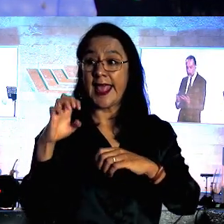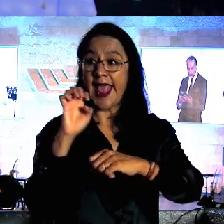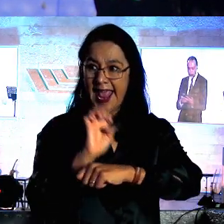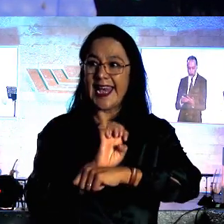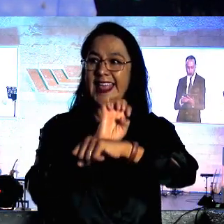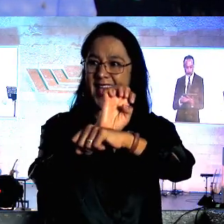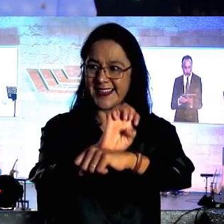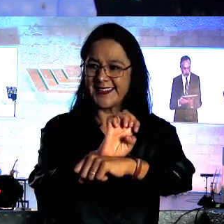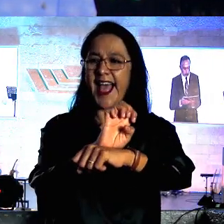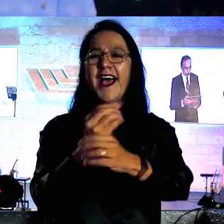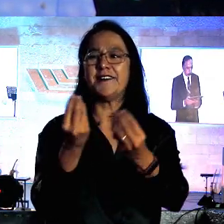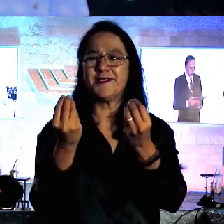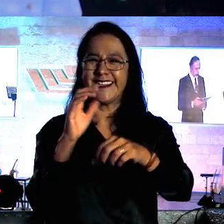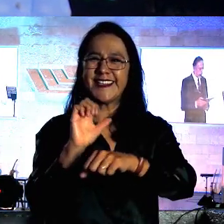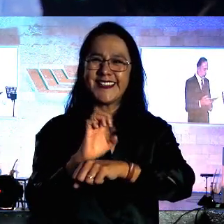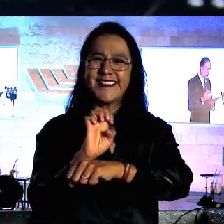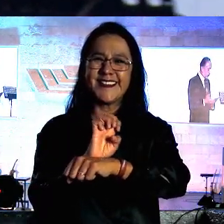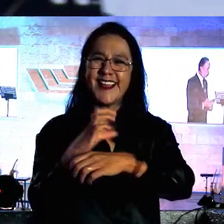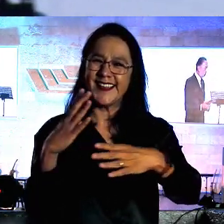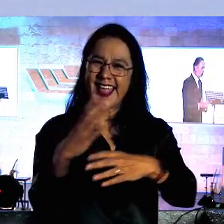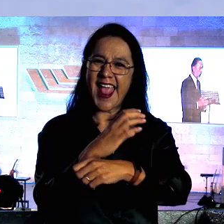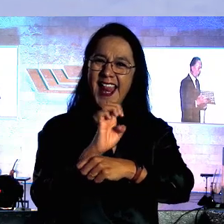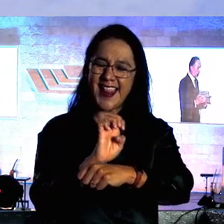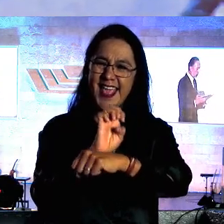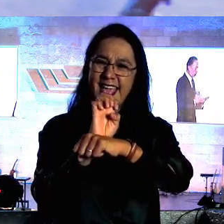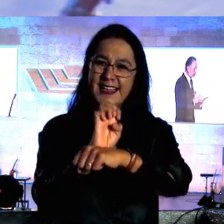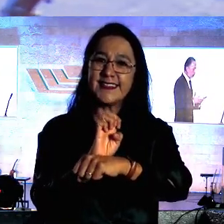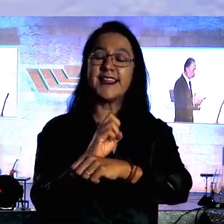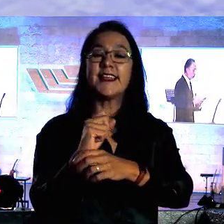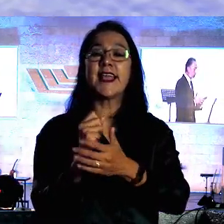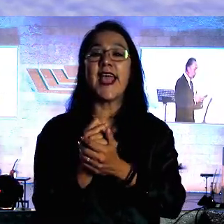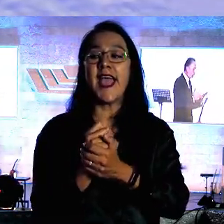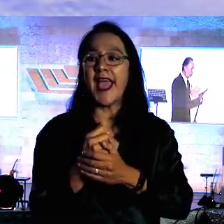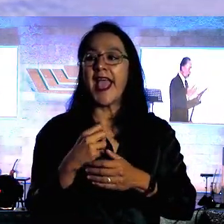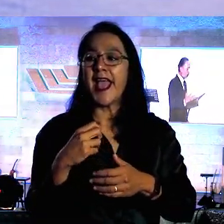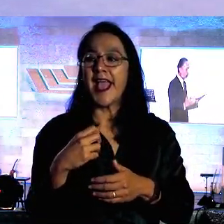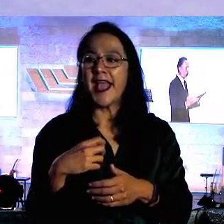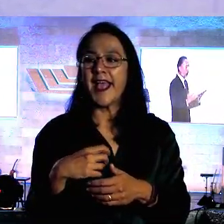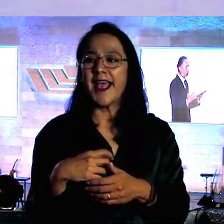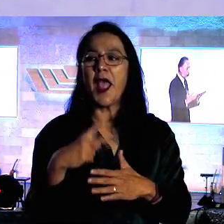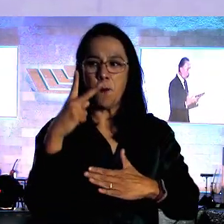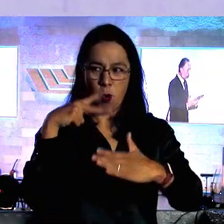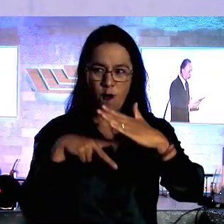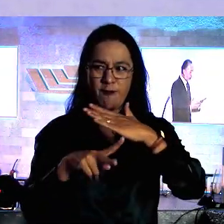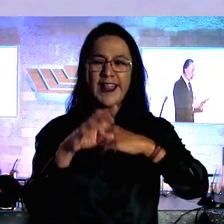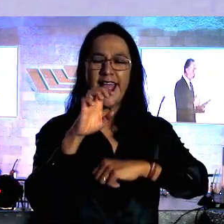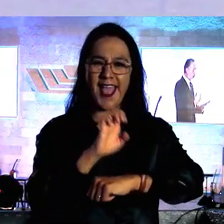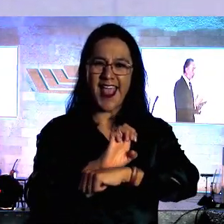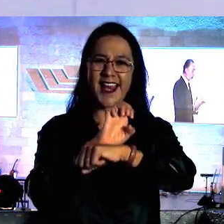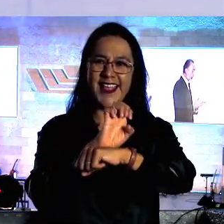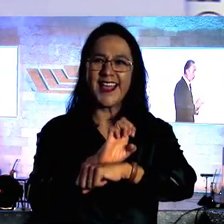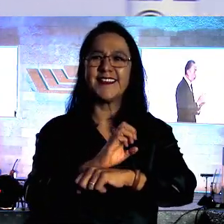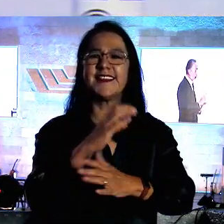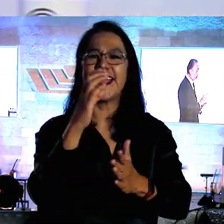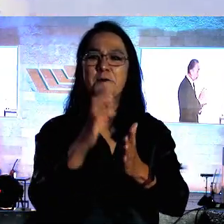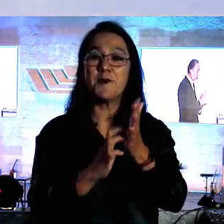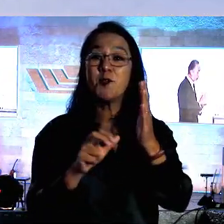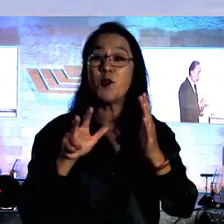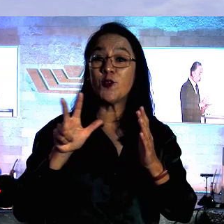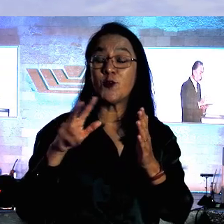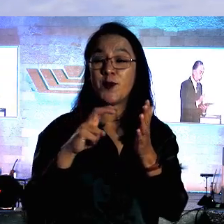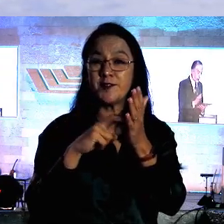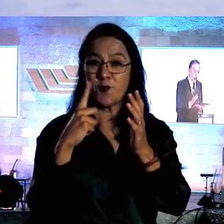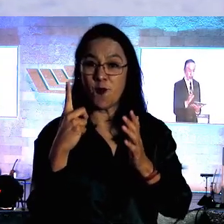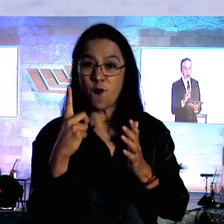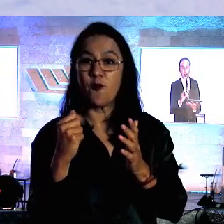de Reyes capítulo 18 versículo 1 y ahora vemos muy gráfico todo este acontecer hoy por ejemplo